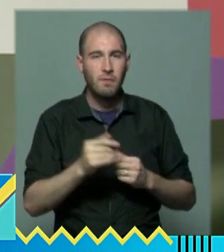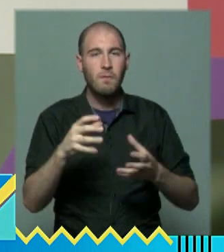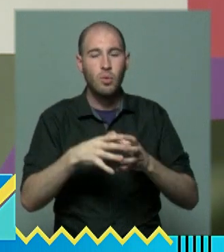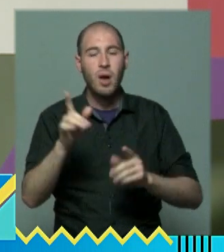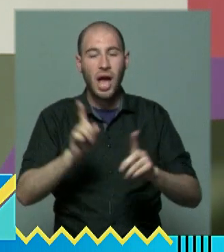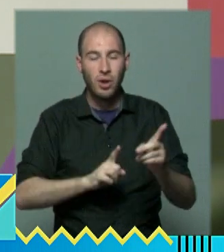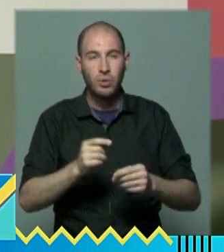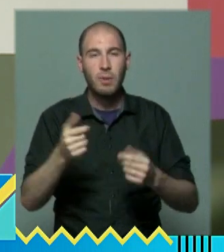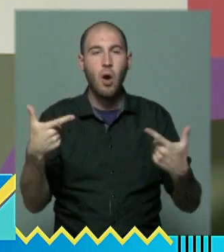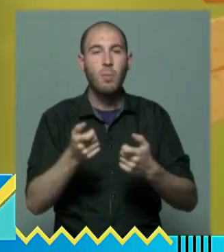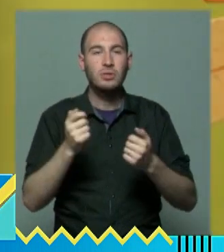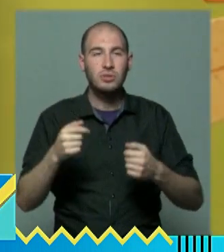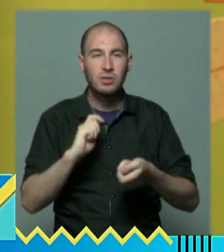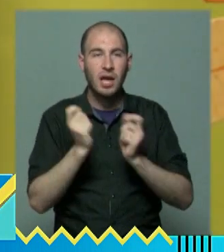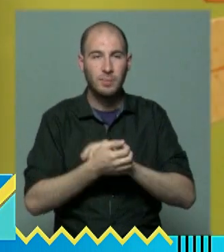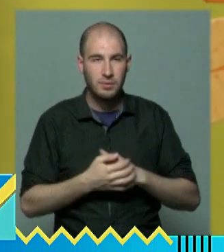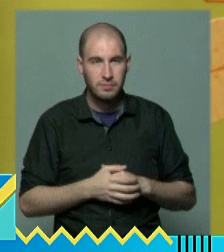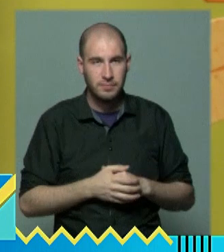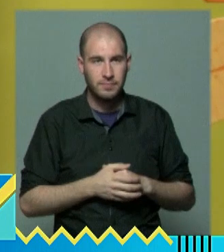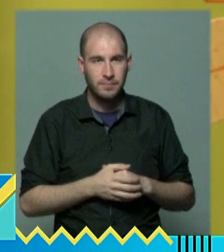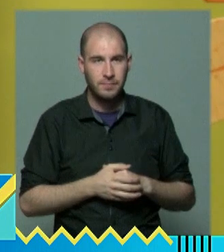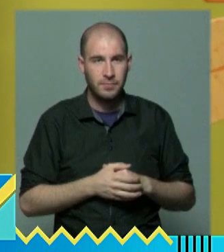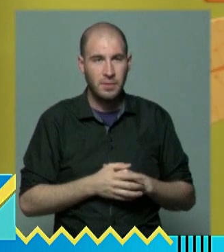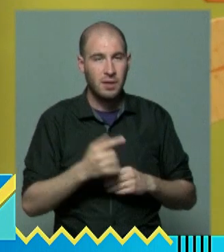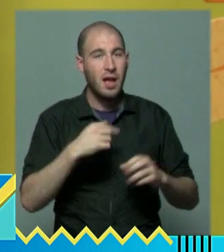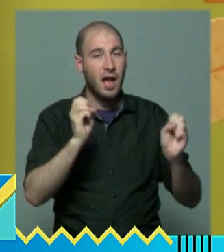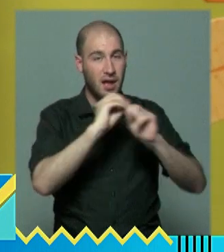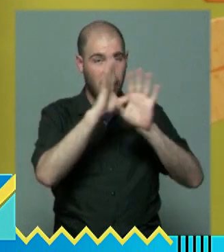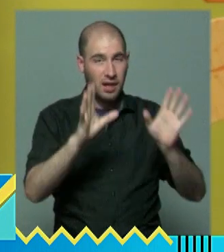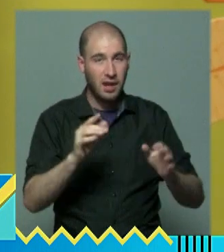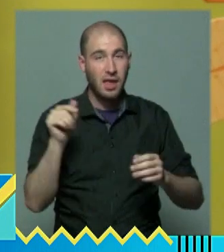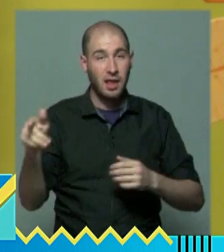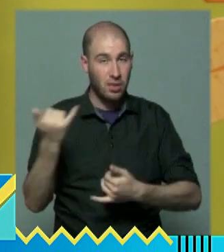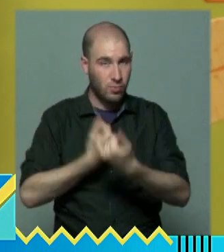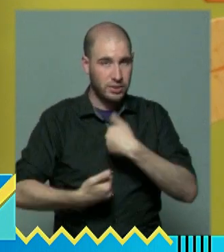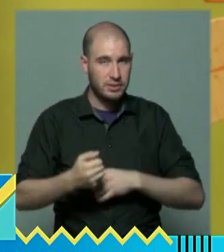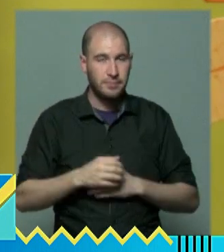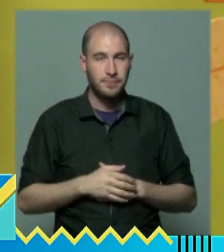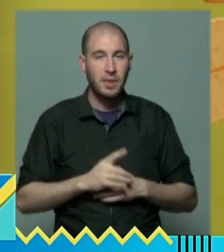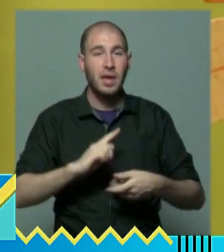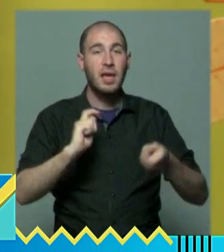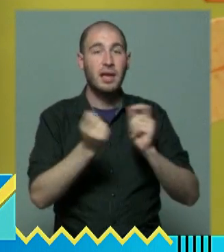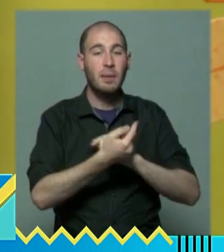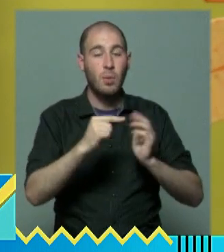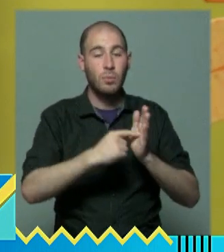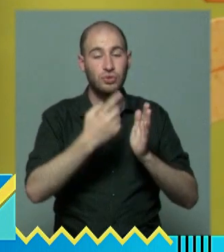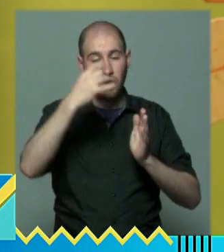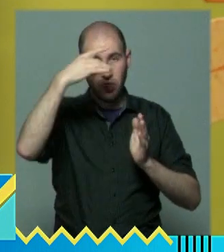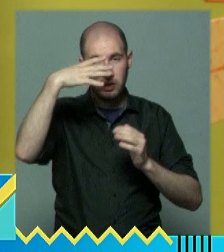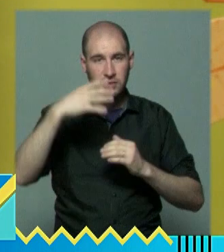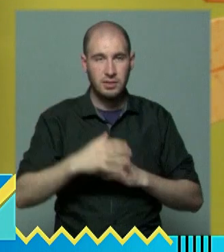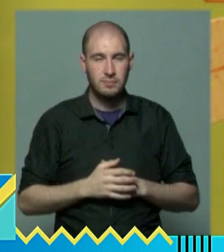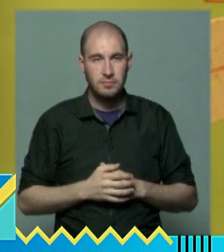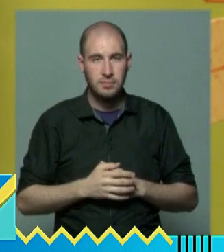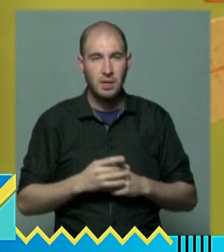se oponen a esta reforma? A ver, un poco para aclarar lo que Sergio mencionaba, la modificación del artículo 12